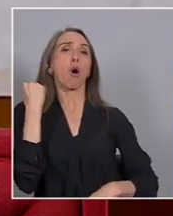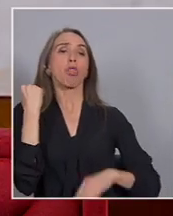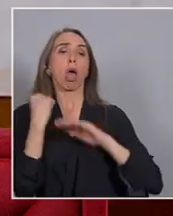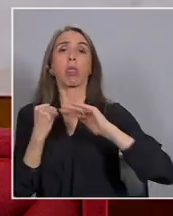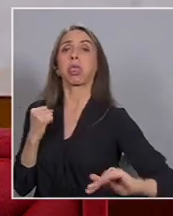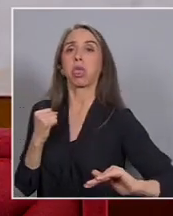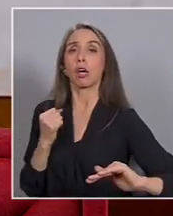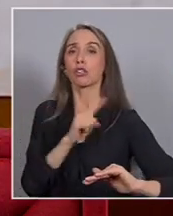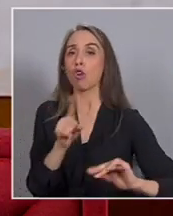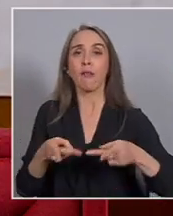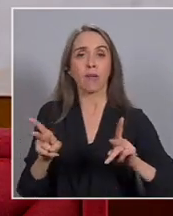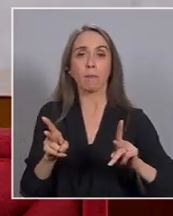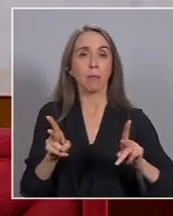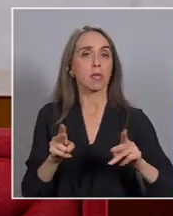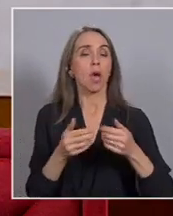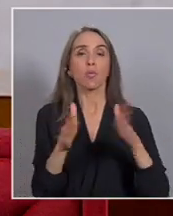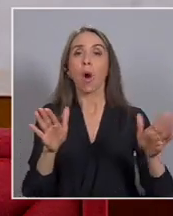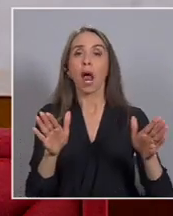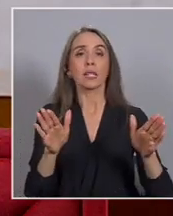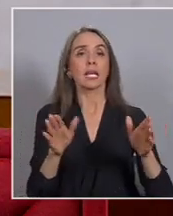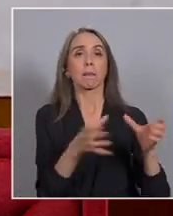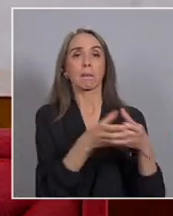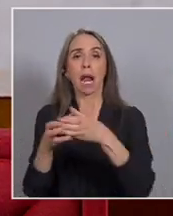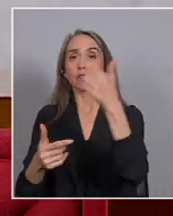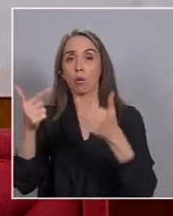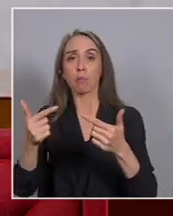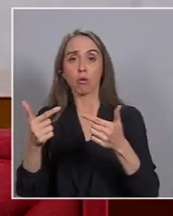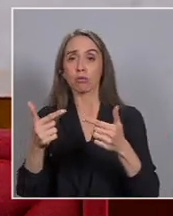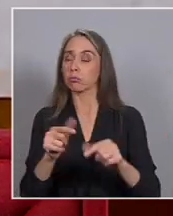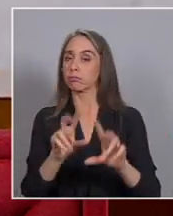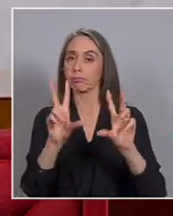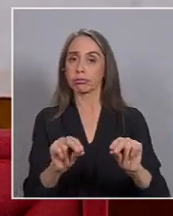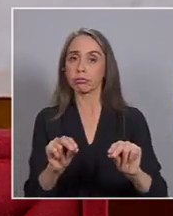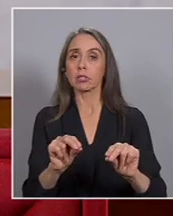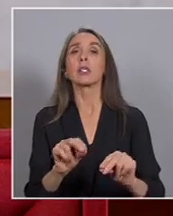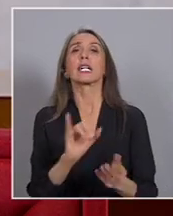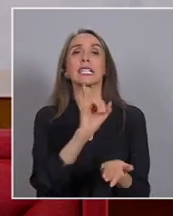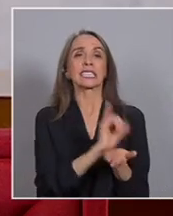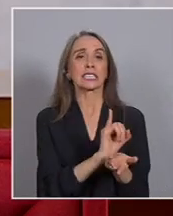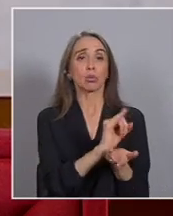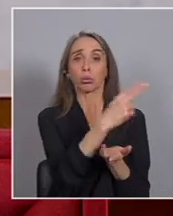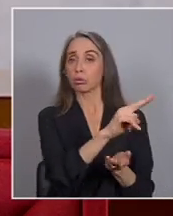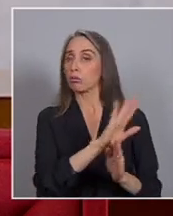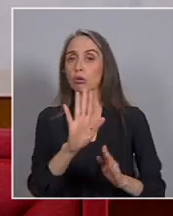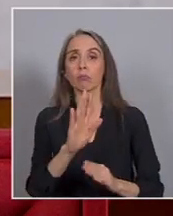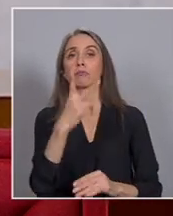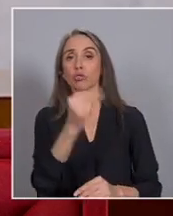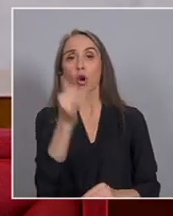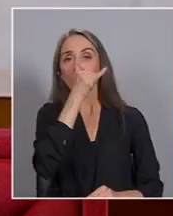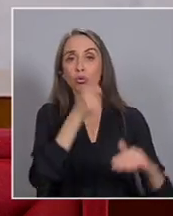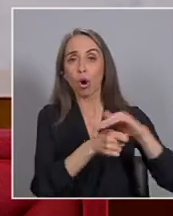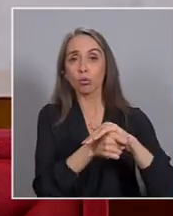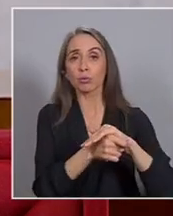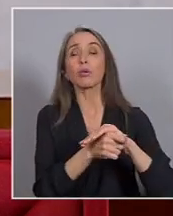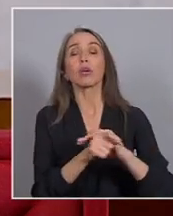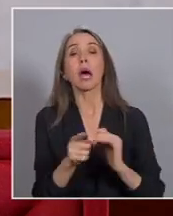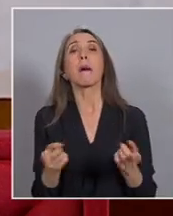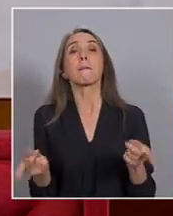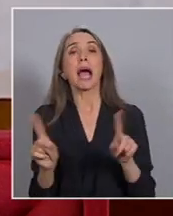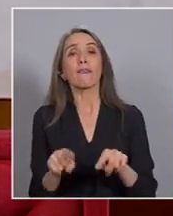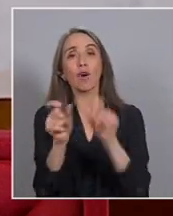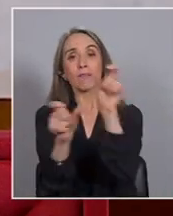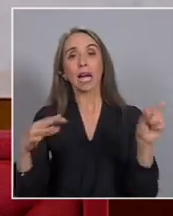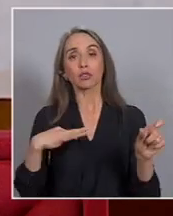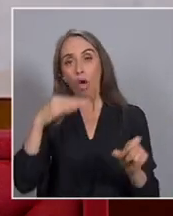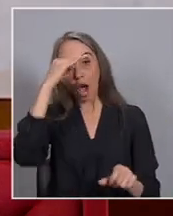cabida, vengan de donde vengan, sean del partido que sean, sean de la institución que sean. Solo así vamos a poder recomponer la